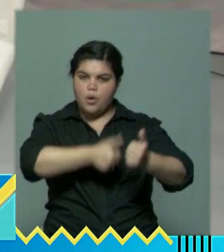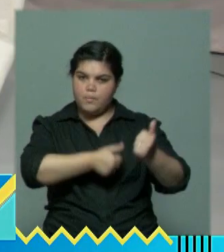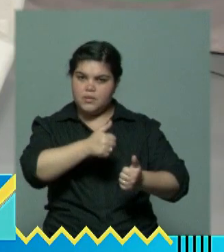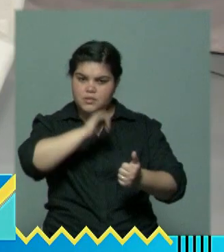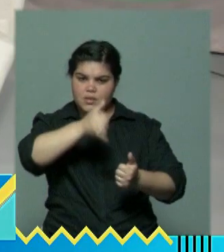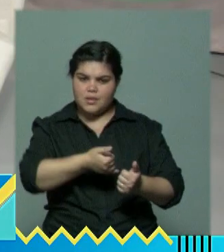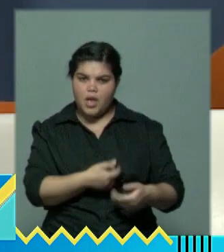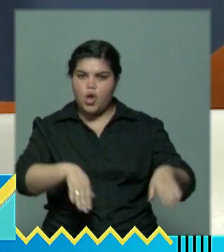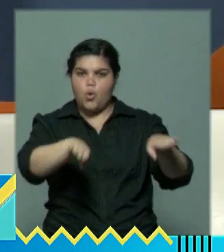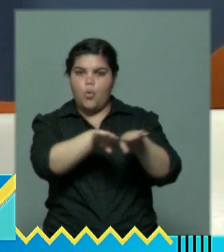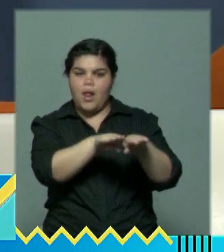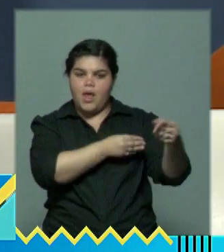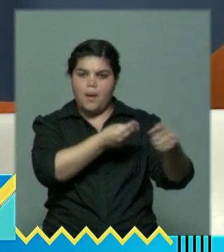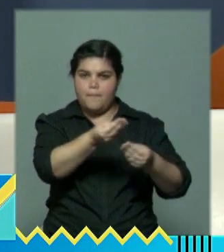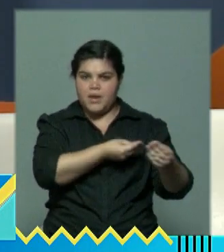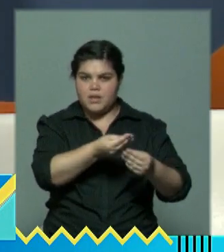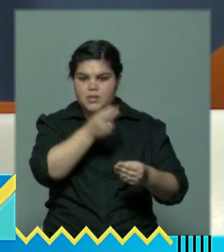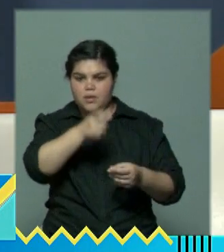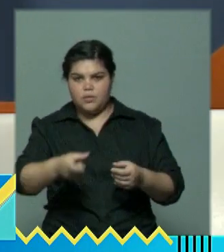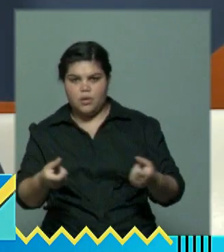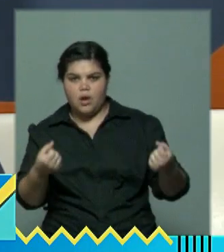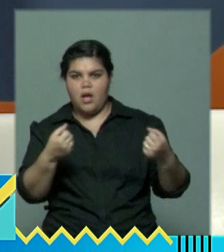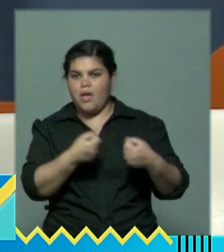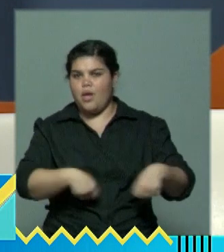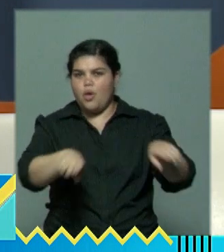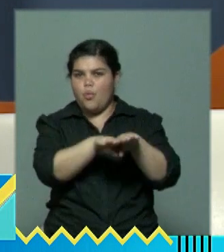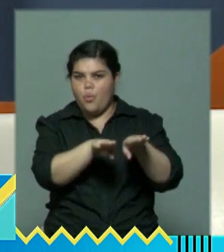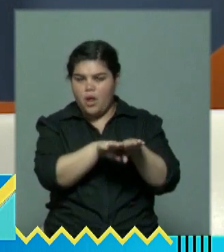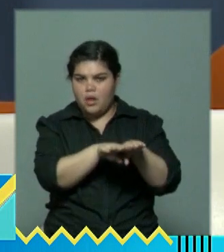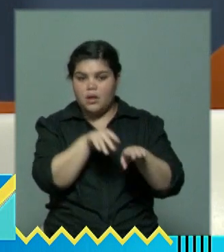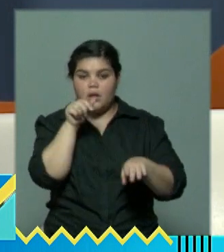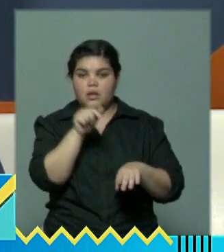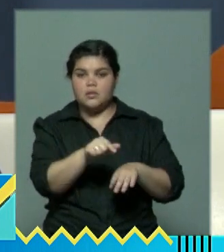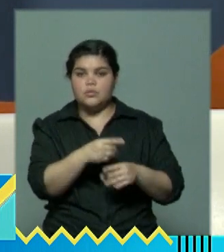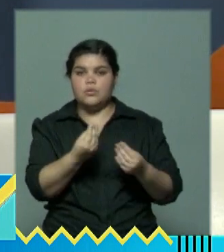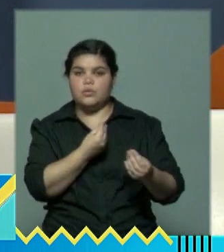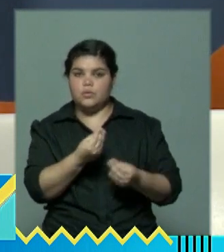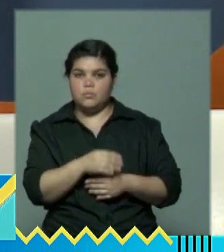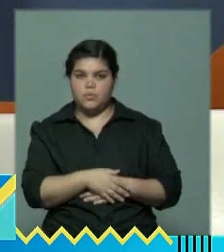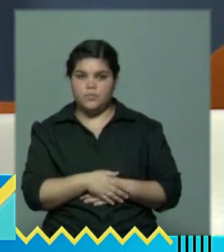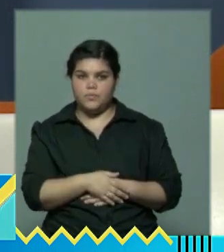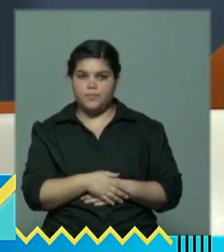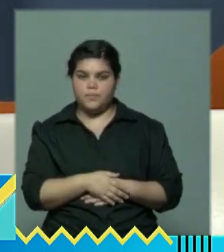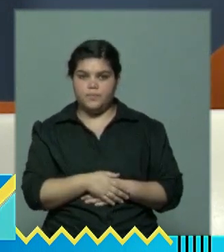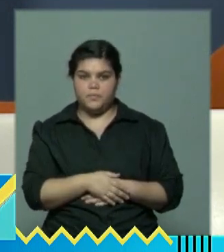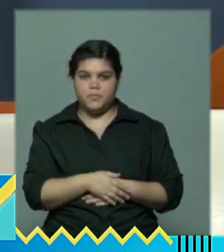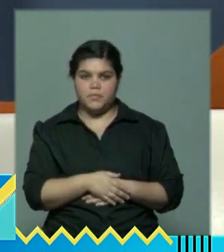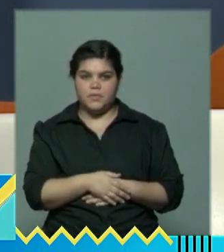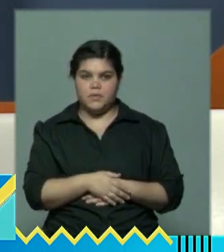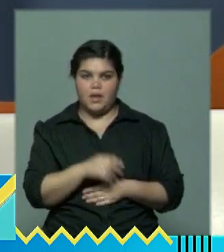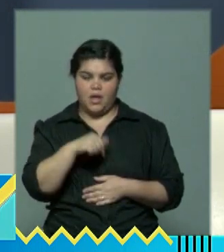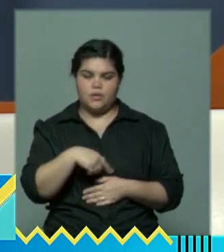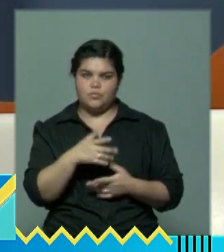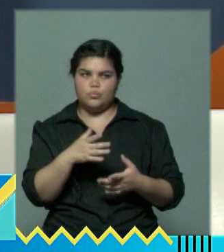un plano de igualdad con el sector empresario, hay que preservarlo, y justamente lo que se pretendía era atomizar. Y ahí yo